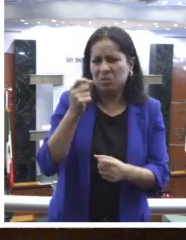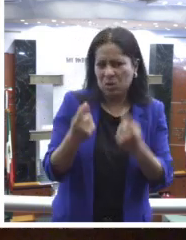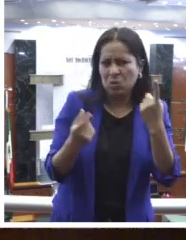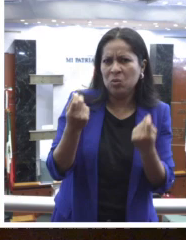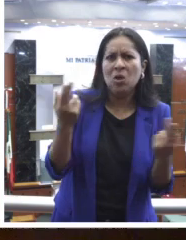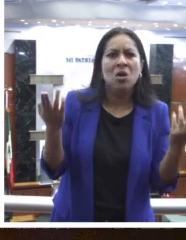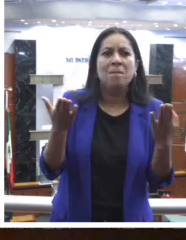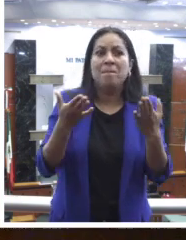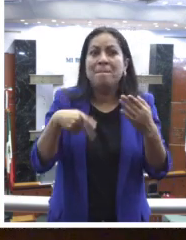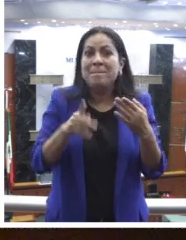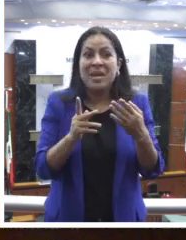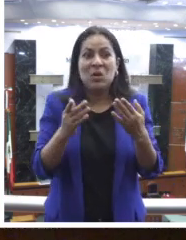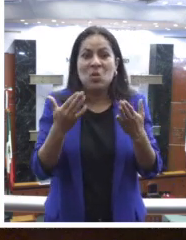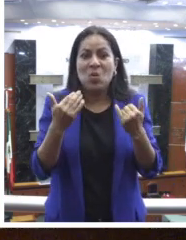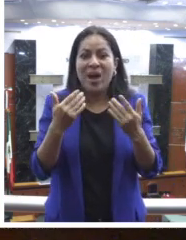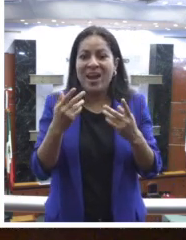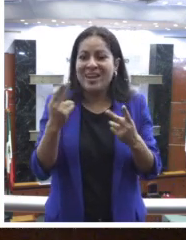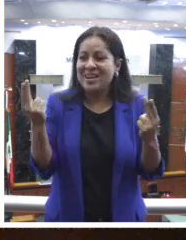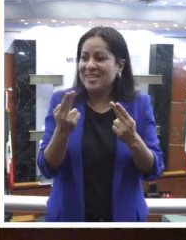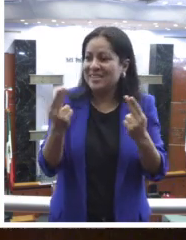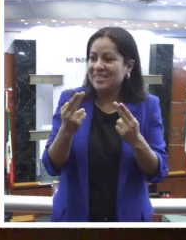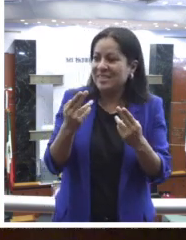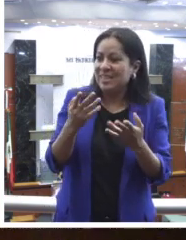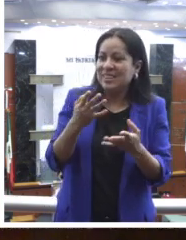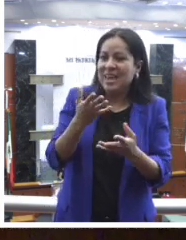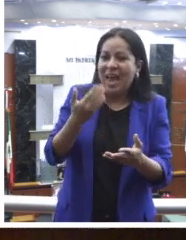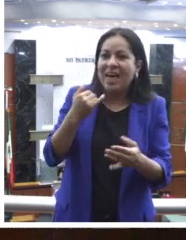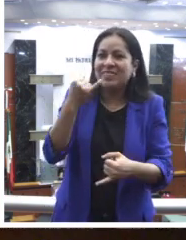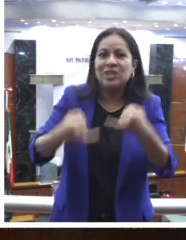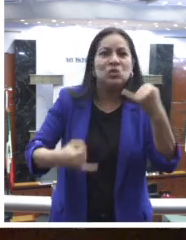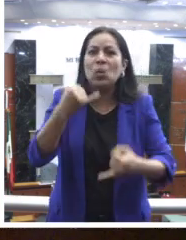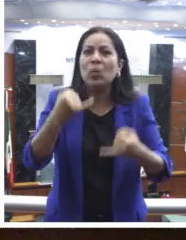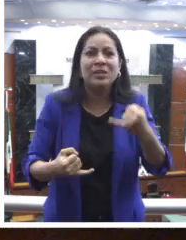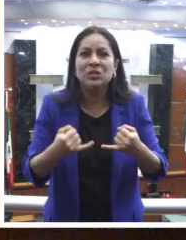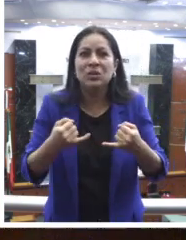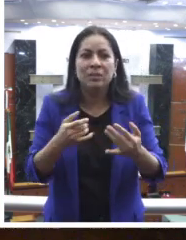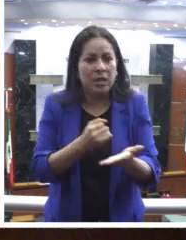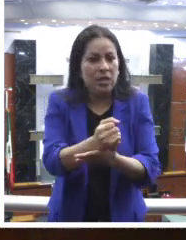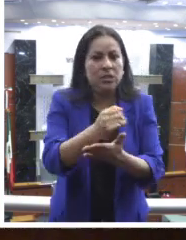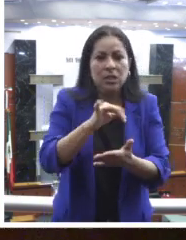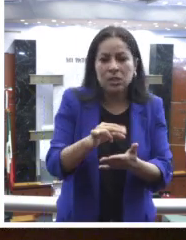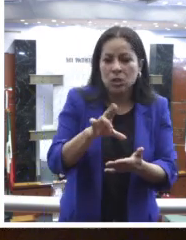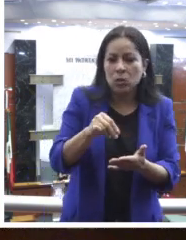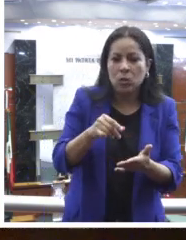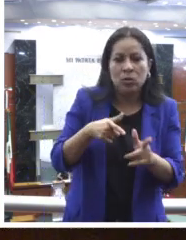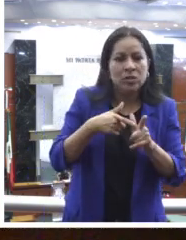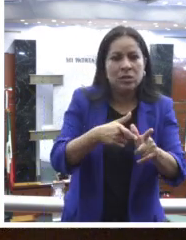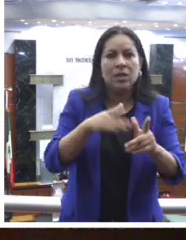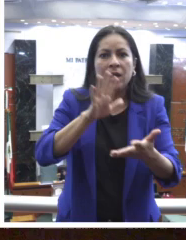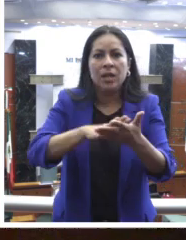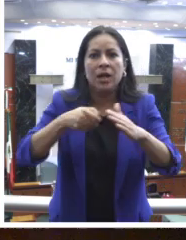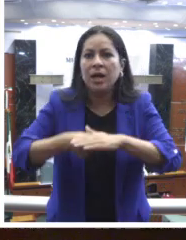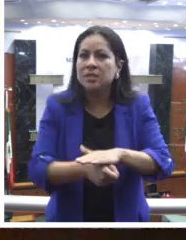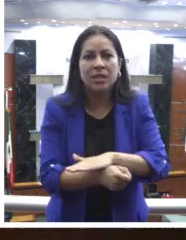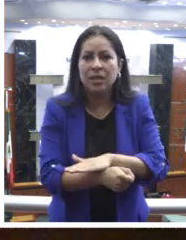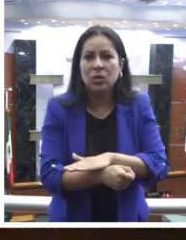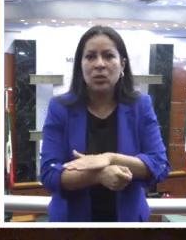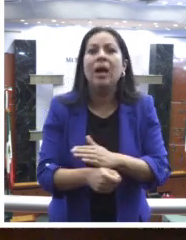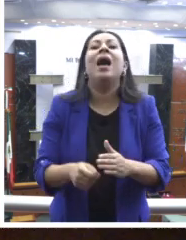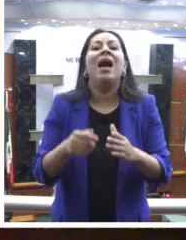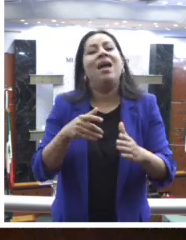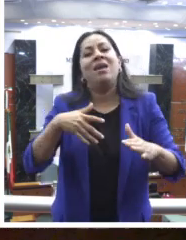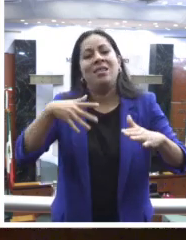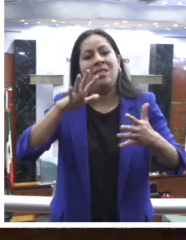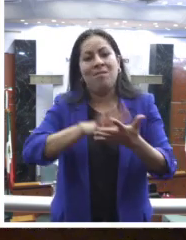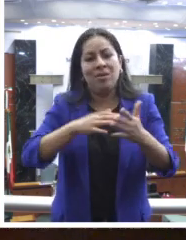necesidad de una audiencia judicial previa para que se decida si debe permanecer o no en prisión preventiva la prisión preventiva